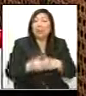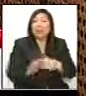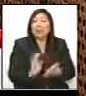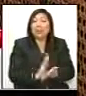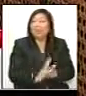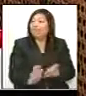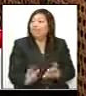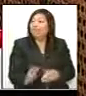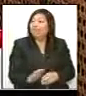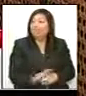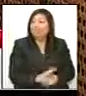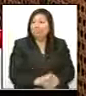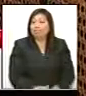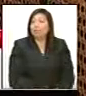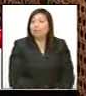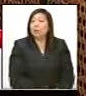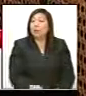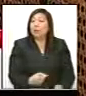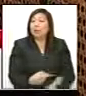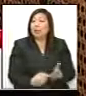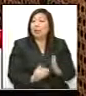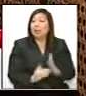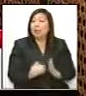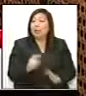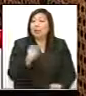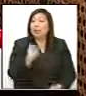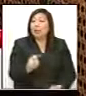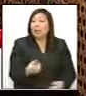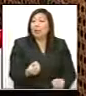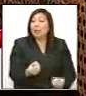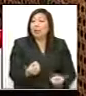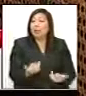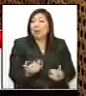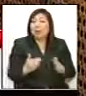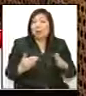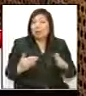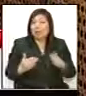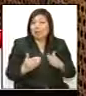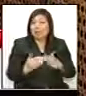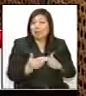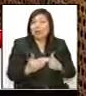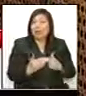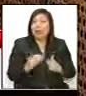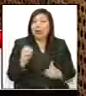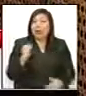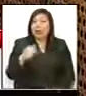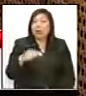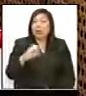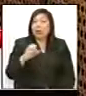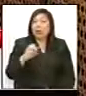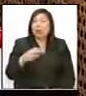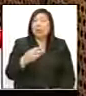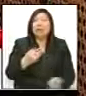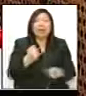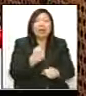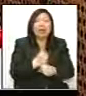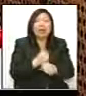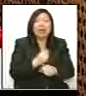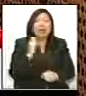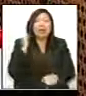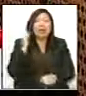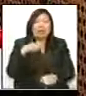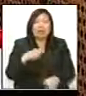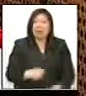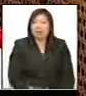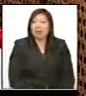es alarmante realmente porque la mayoría de gente, como está en el Cerro San Cosme y en el Pino, trabajan en la parada. Al trabajar